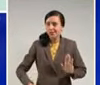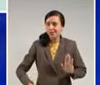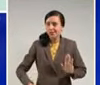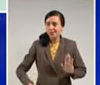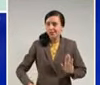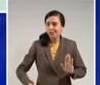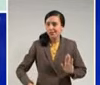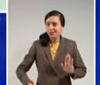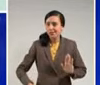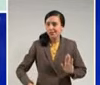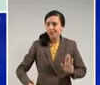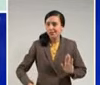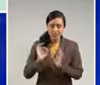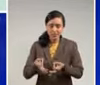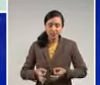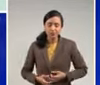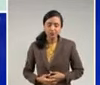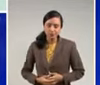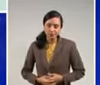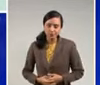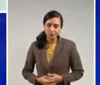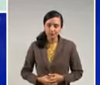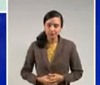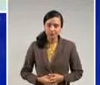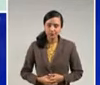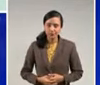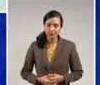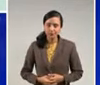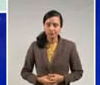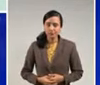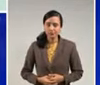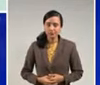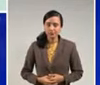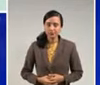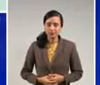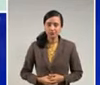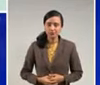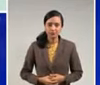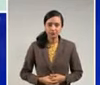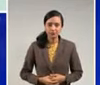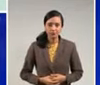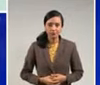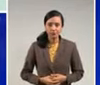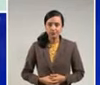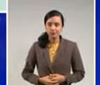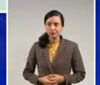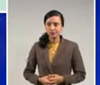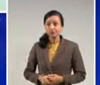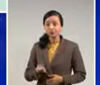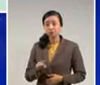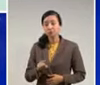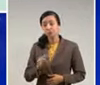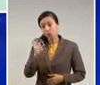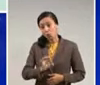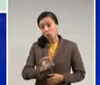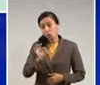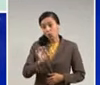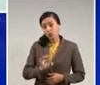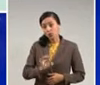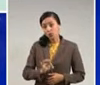en Cuba ya se han recuperado de la enfermedad, lo cual es un porciento